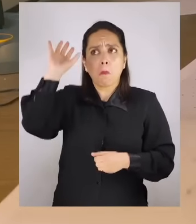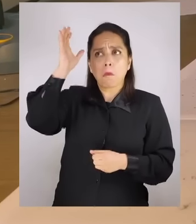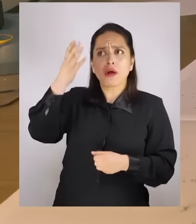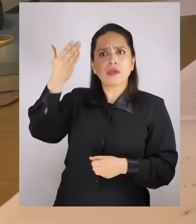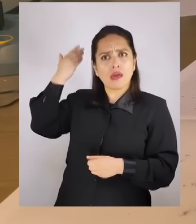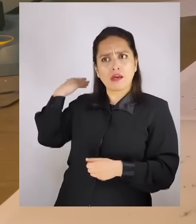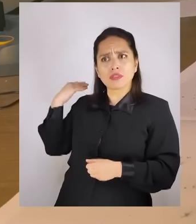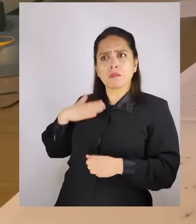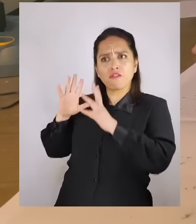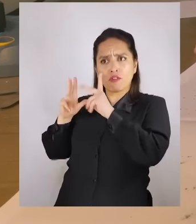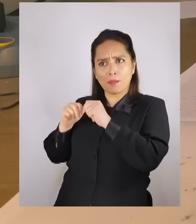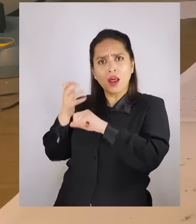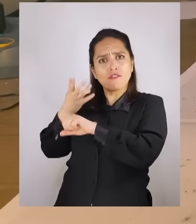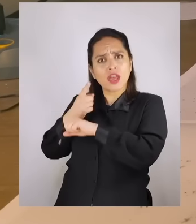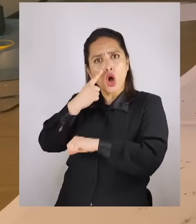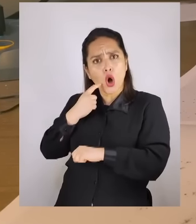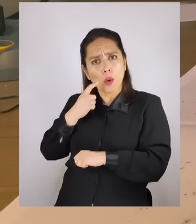histórico.